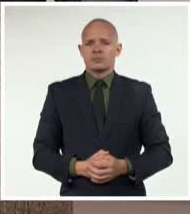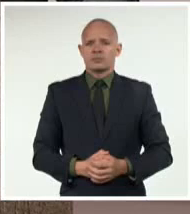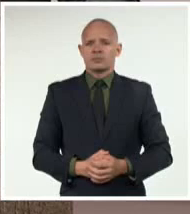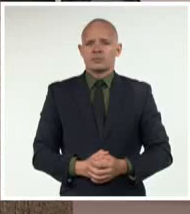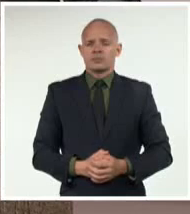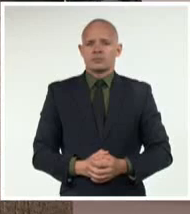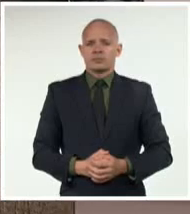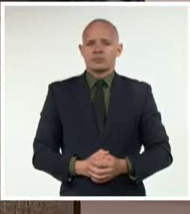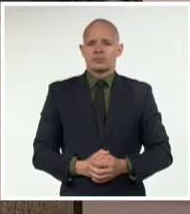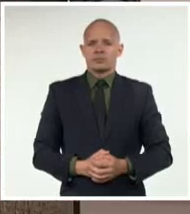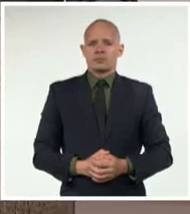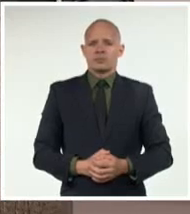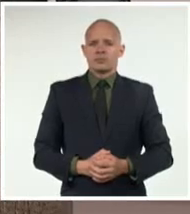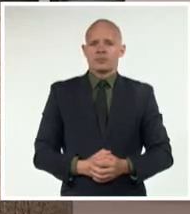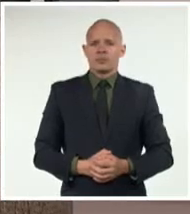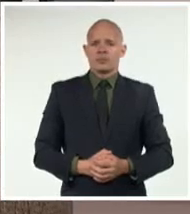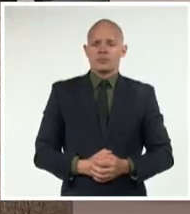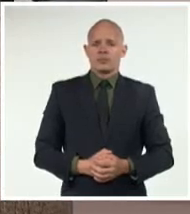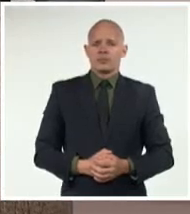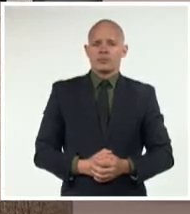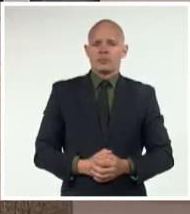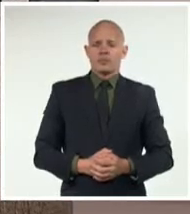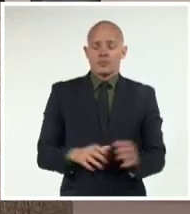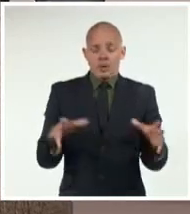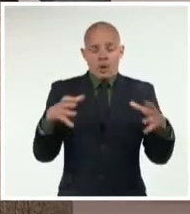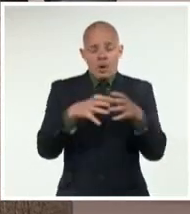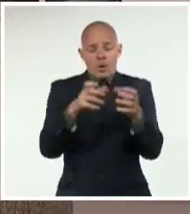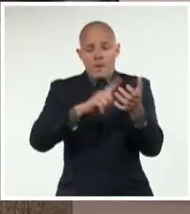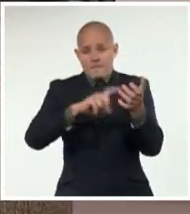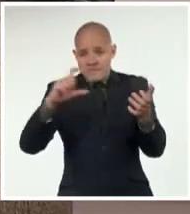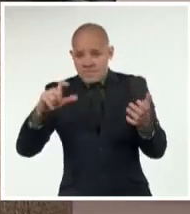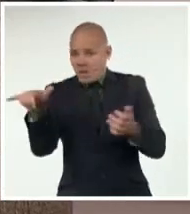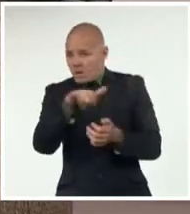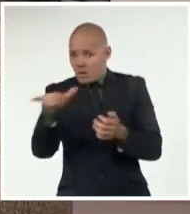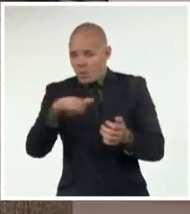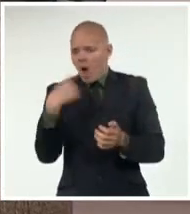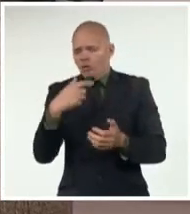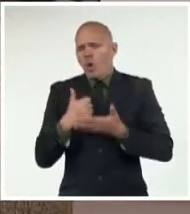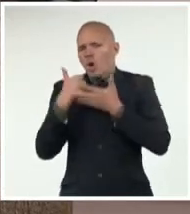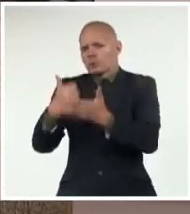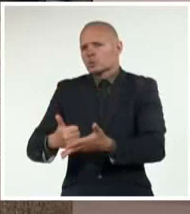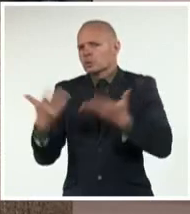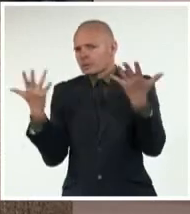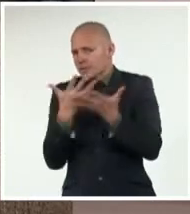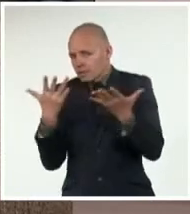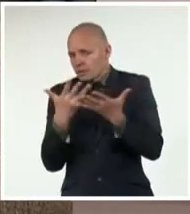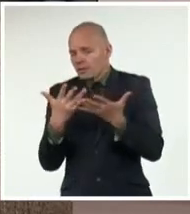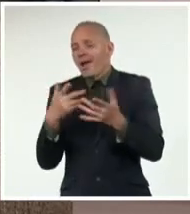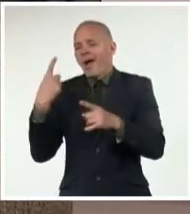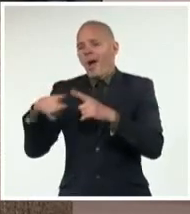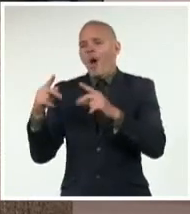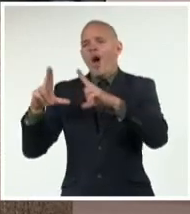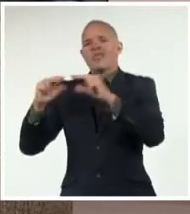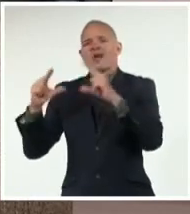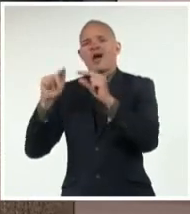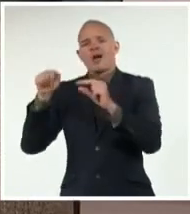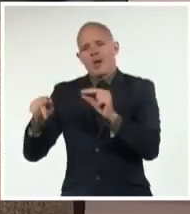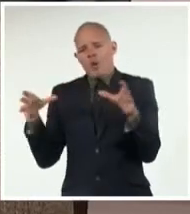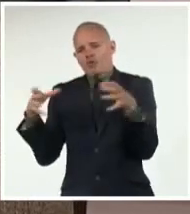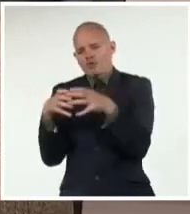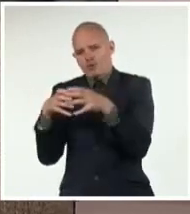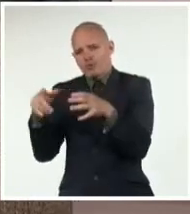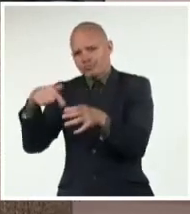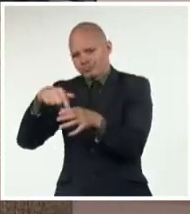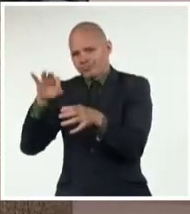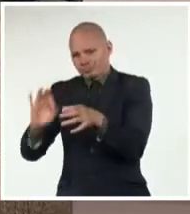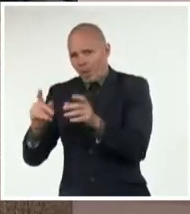ratifica su solidaridad y apoyo a la revolución sandinista que enfrenta hoy el asedio político, mediático y diplomático